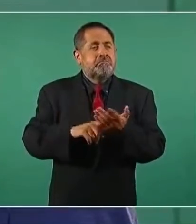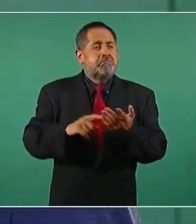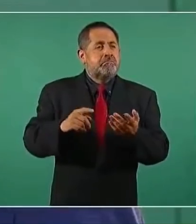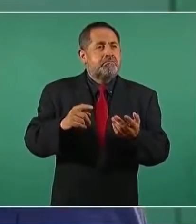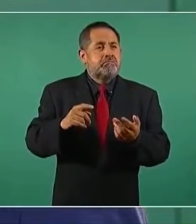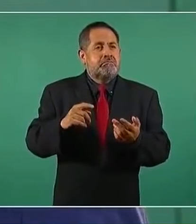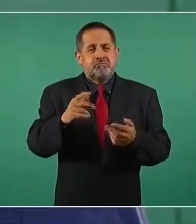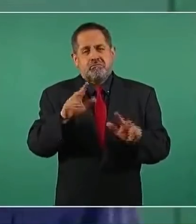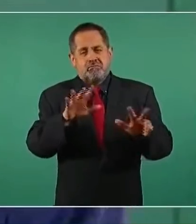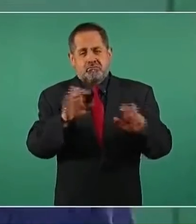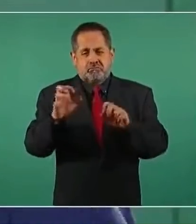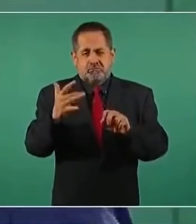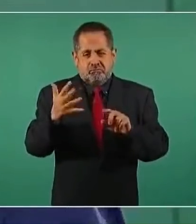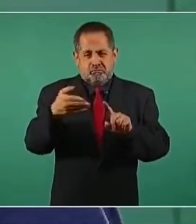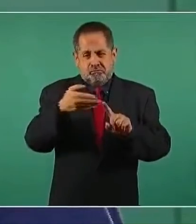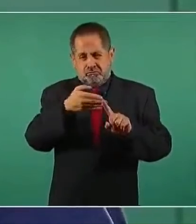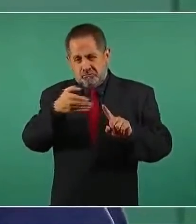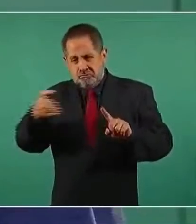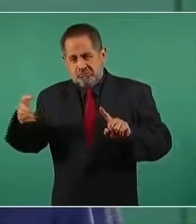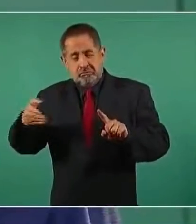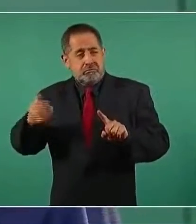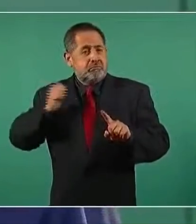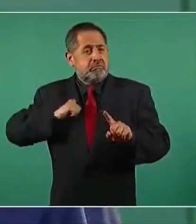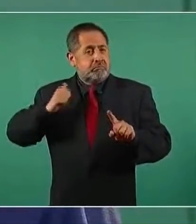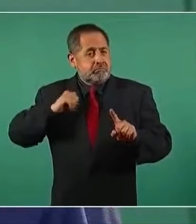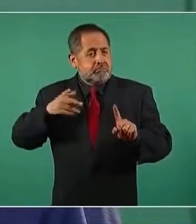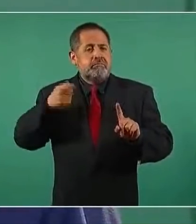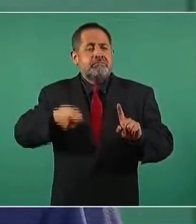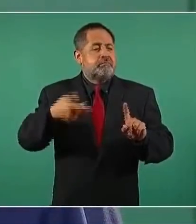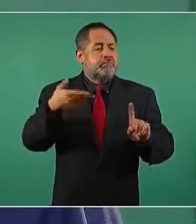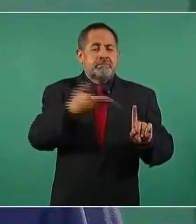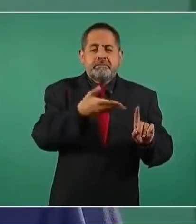Antonio López de Santana fue 11 veces presidente de México.